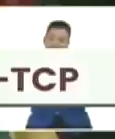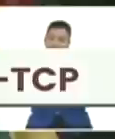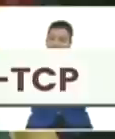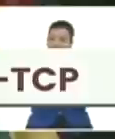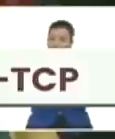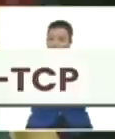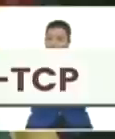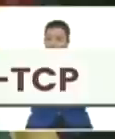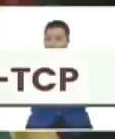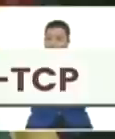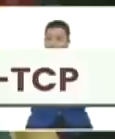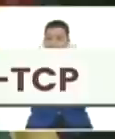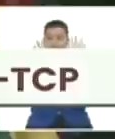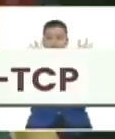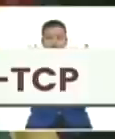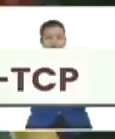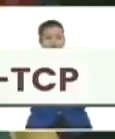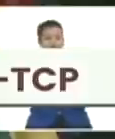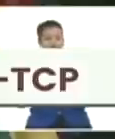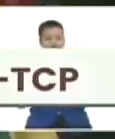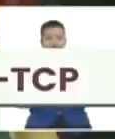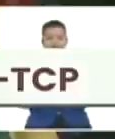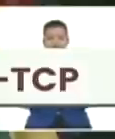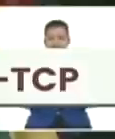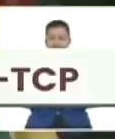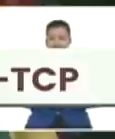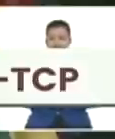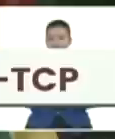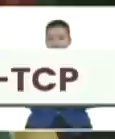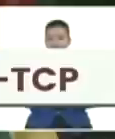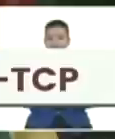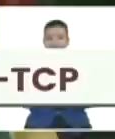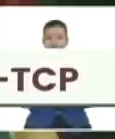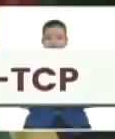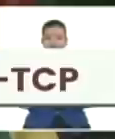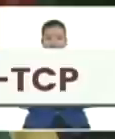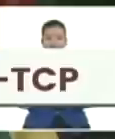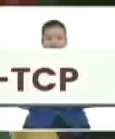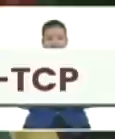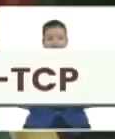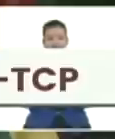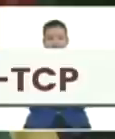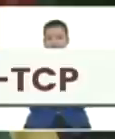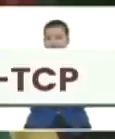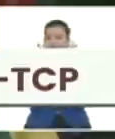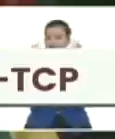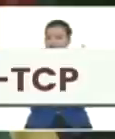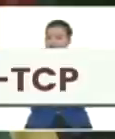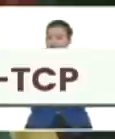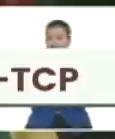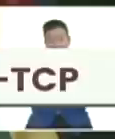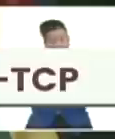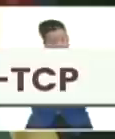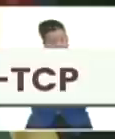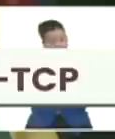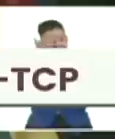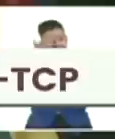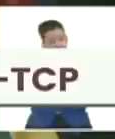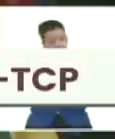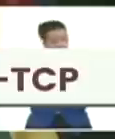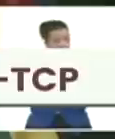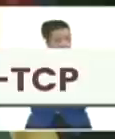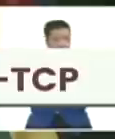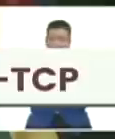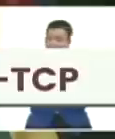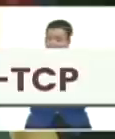Alaska hasta la Patagonia, sin exclusiones de ningún tipo. Y también deseo